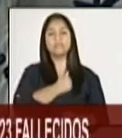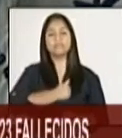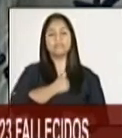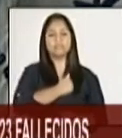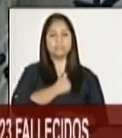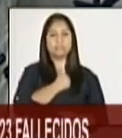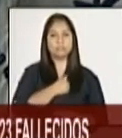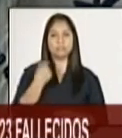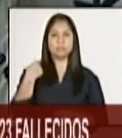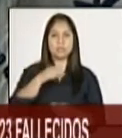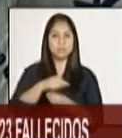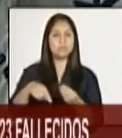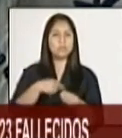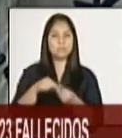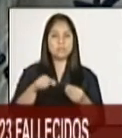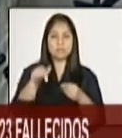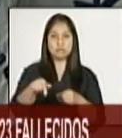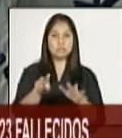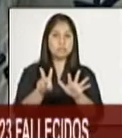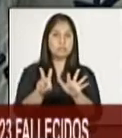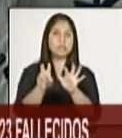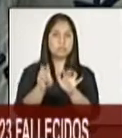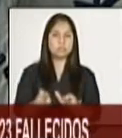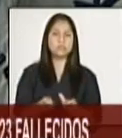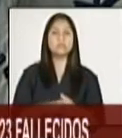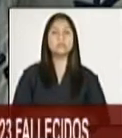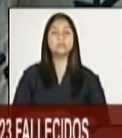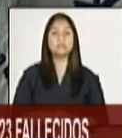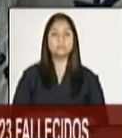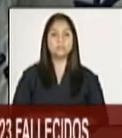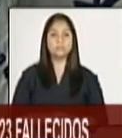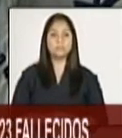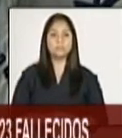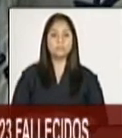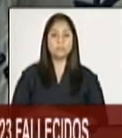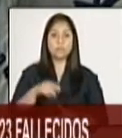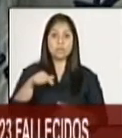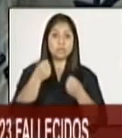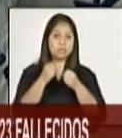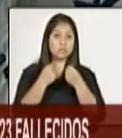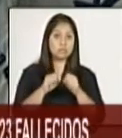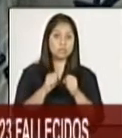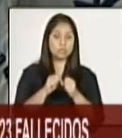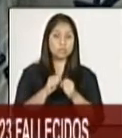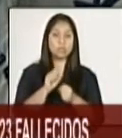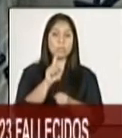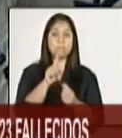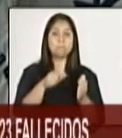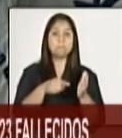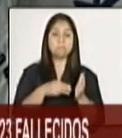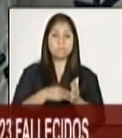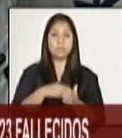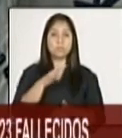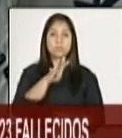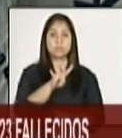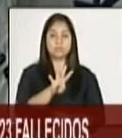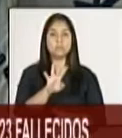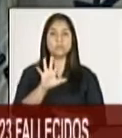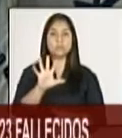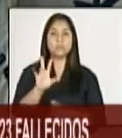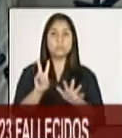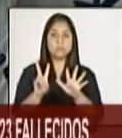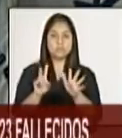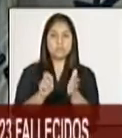para los familiares de estas 7 personas. Realizamos un total de 1.457